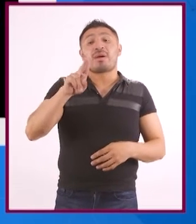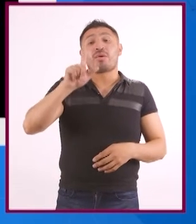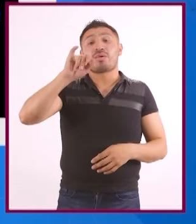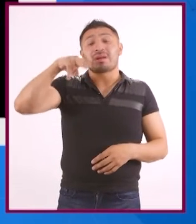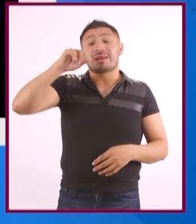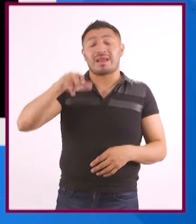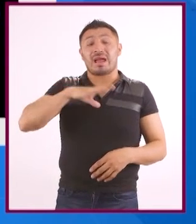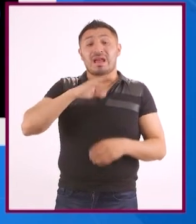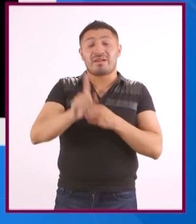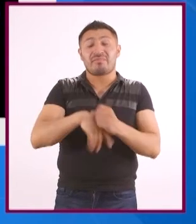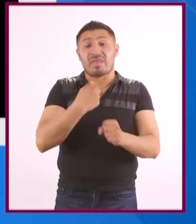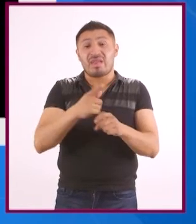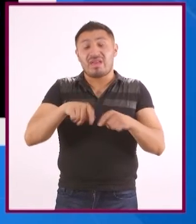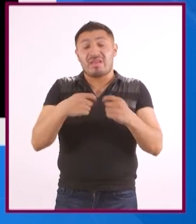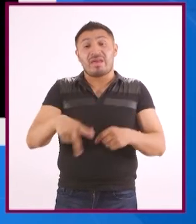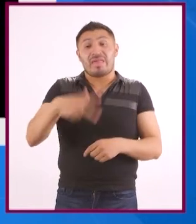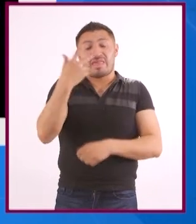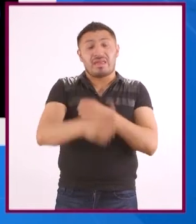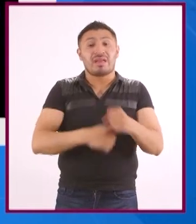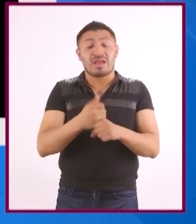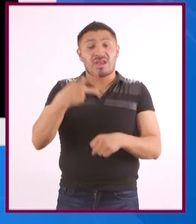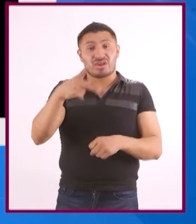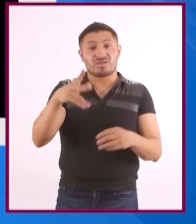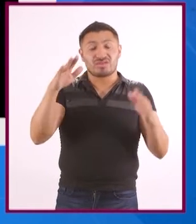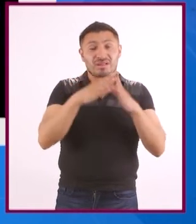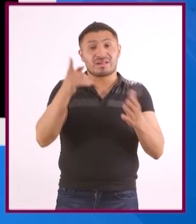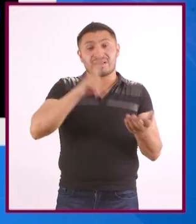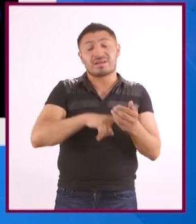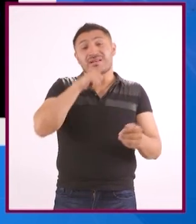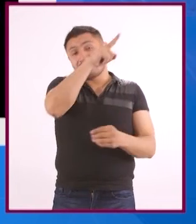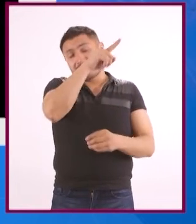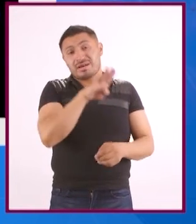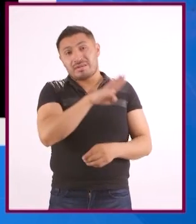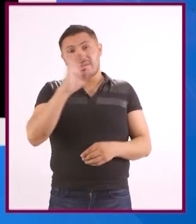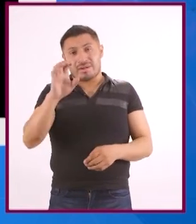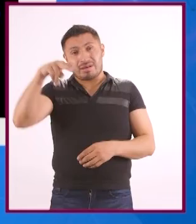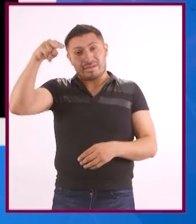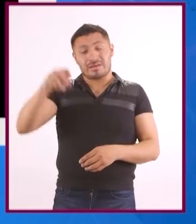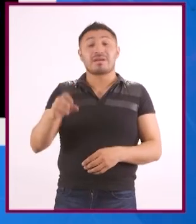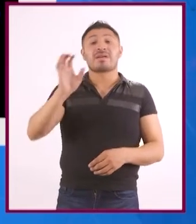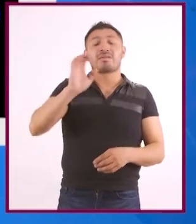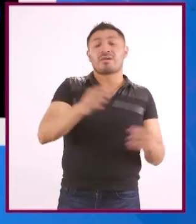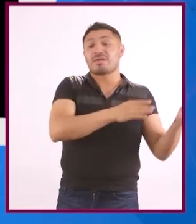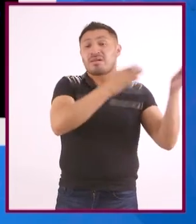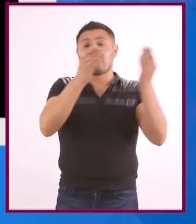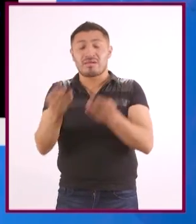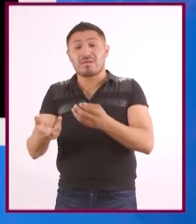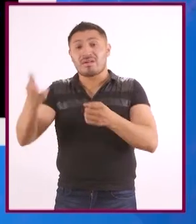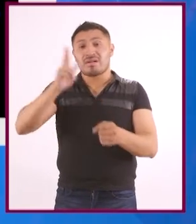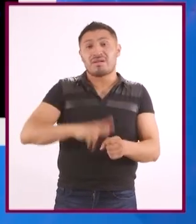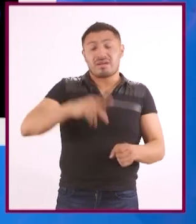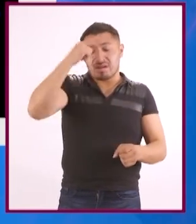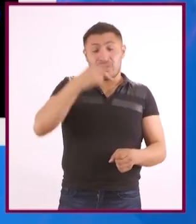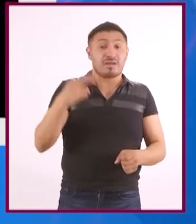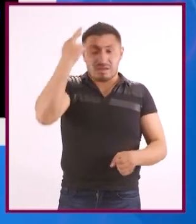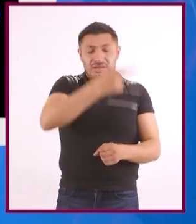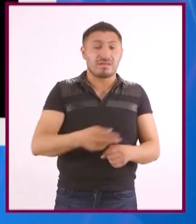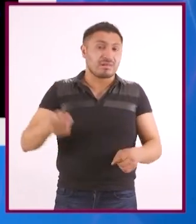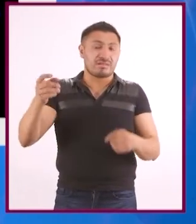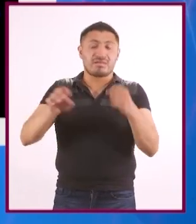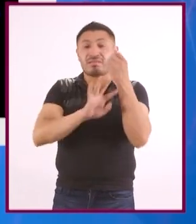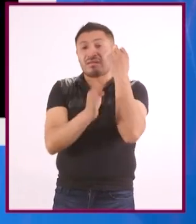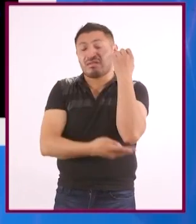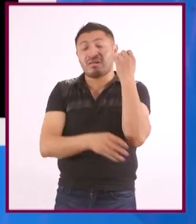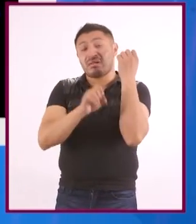fue violada a la edad de 13 años en su domicilio en Baja California, y cuando llegó al hospital para hacer valer pues, la posibilidad de terminar con